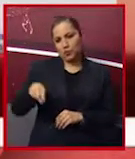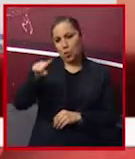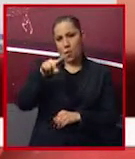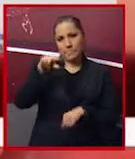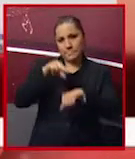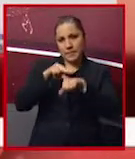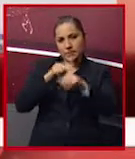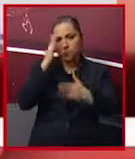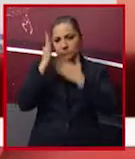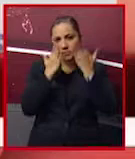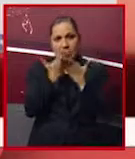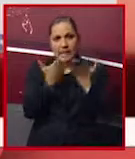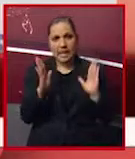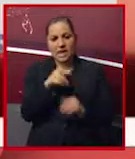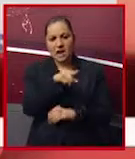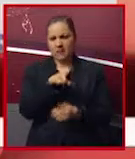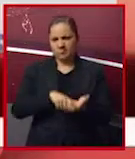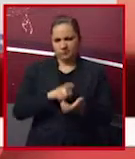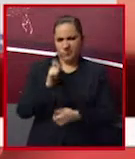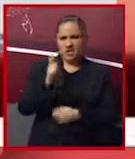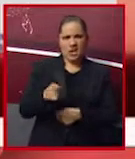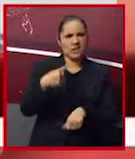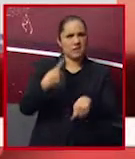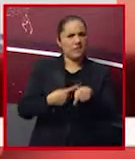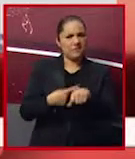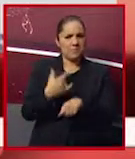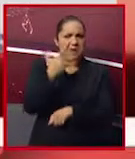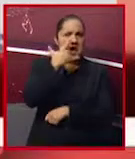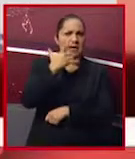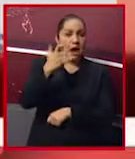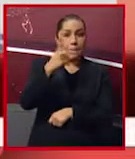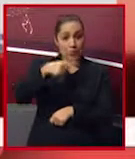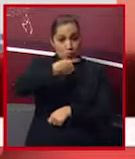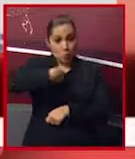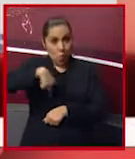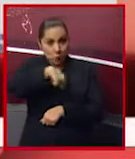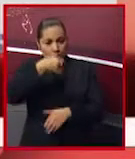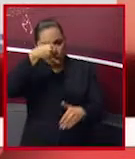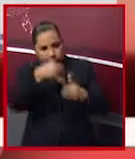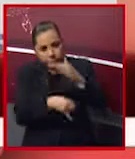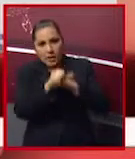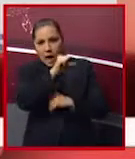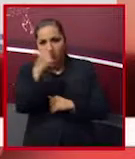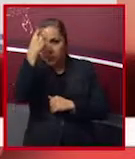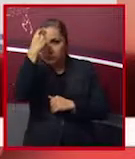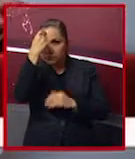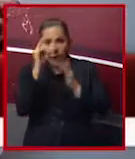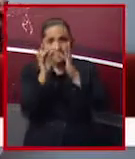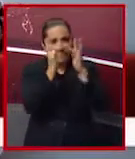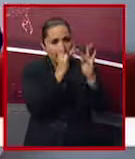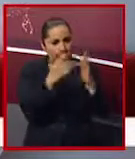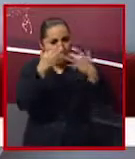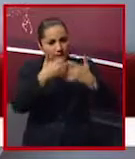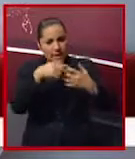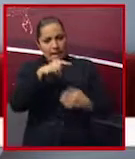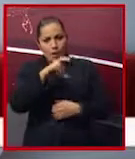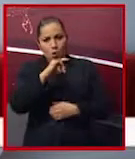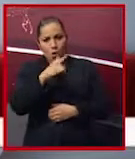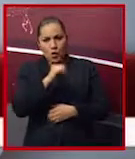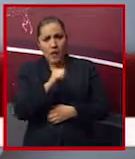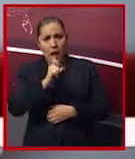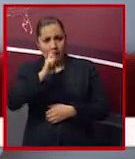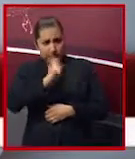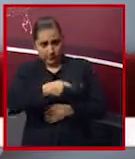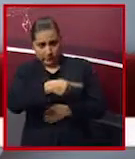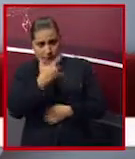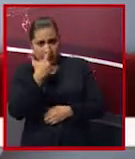rara. Para los que nos dedicamos a la neurología, pues no es tan rara. Entonces, pues, porque eso vemos, ¿no? Pero en